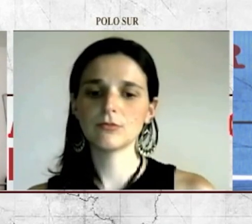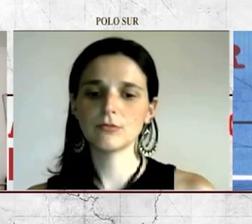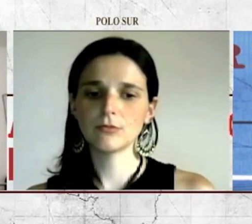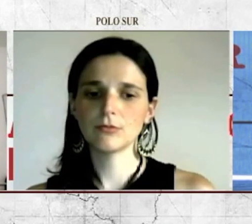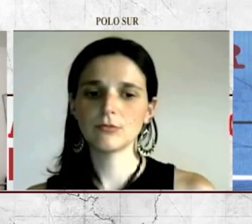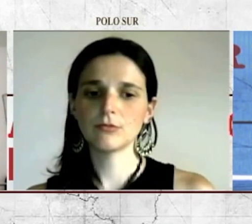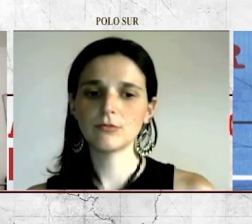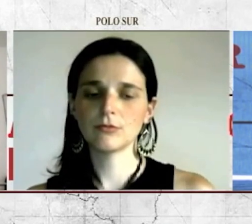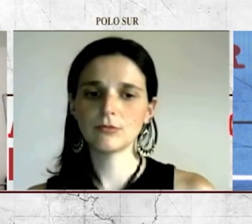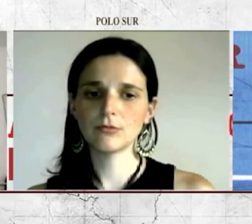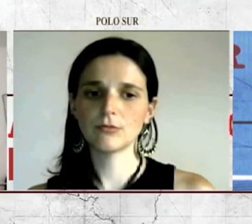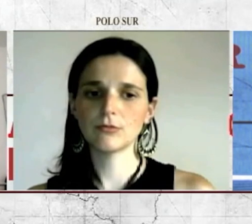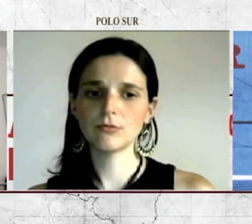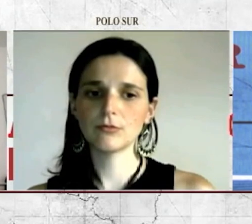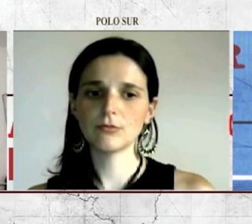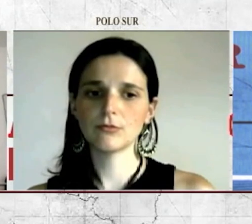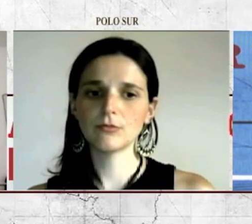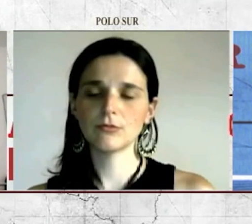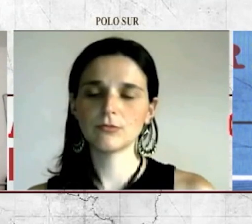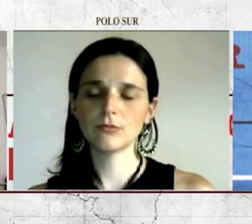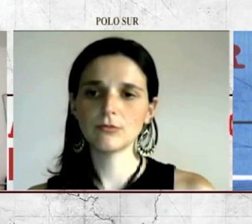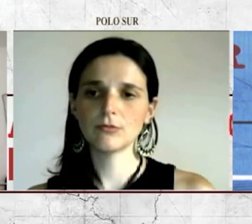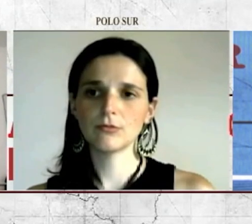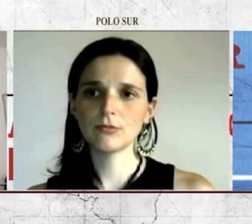mayores atrocidades